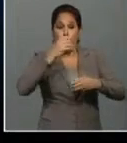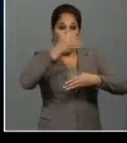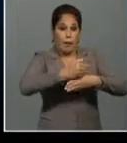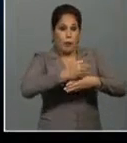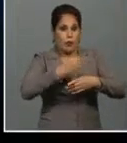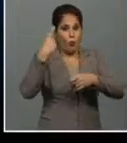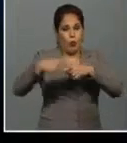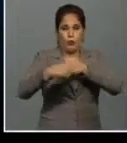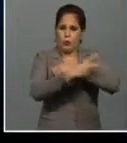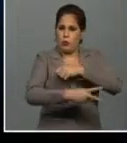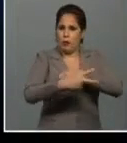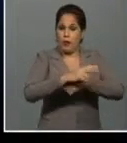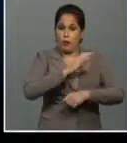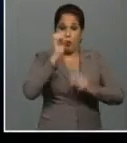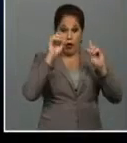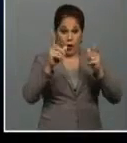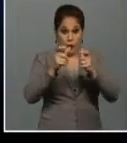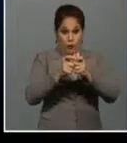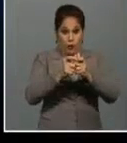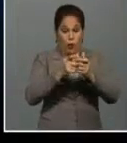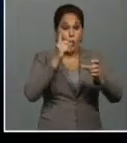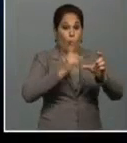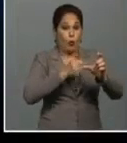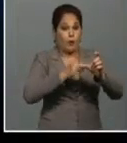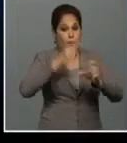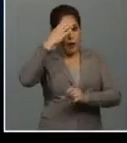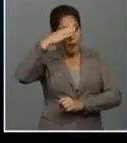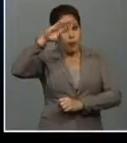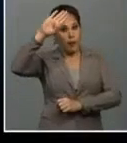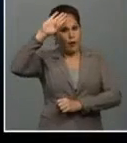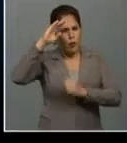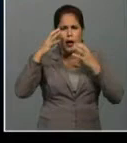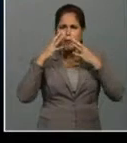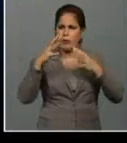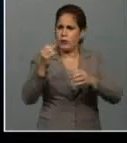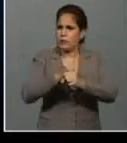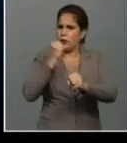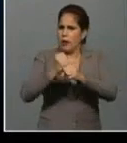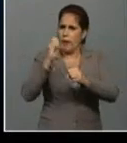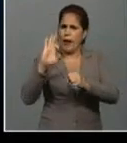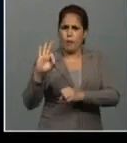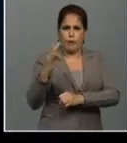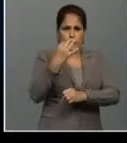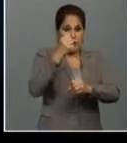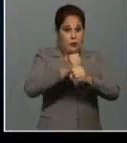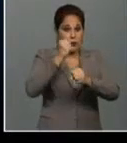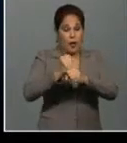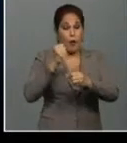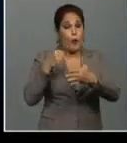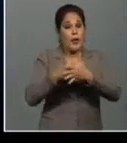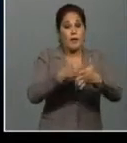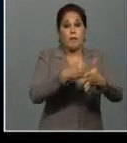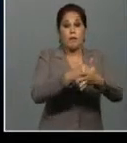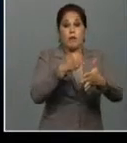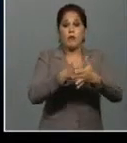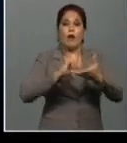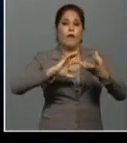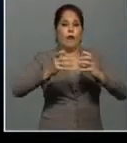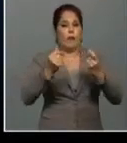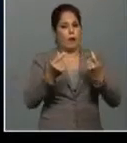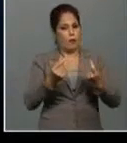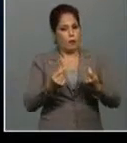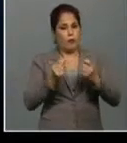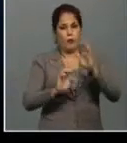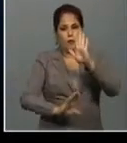la nación alguna la reunión de los comunistas cubanos trazó la estrategia para perfeccionar e impulsar el modelo económico